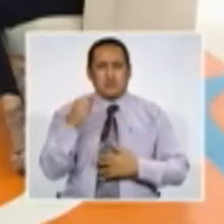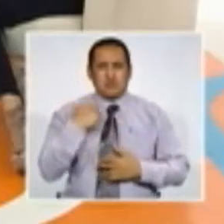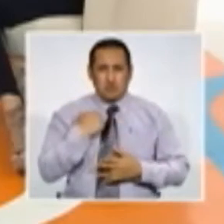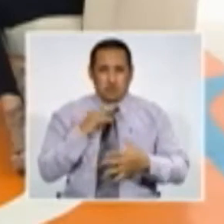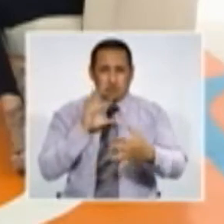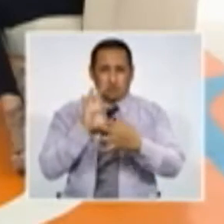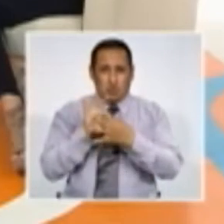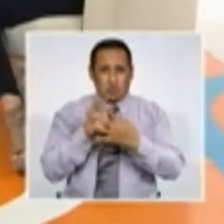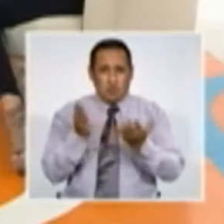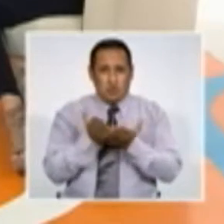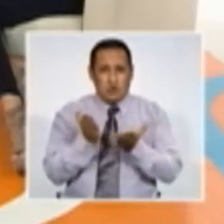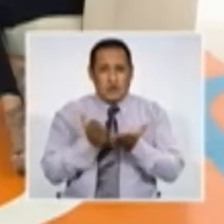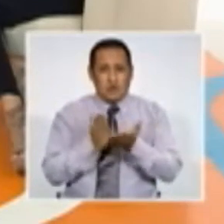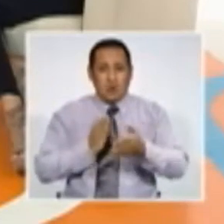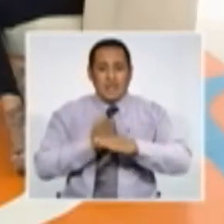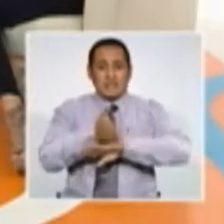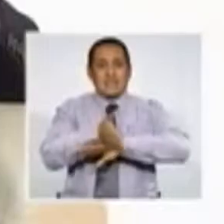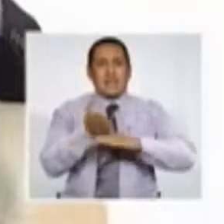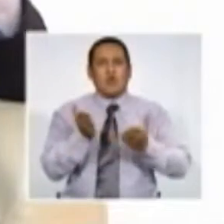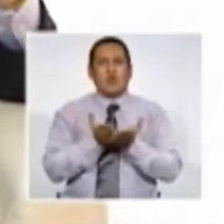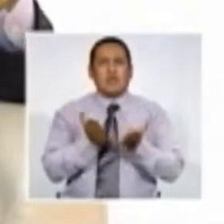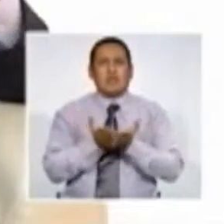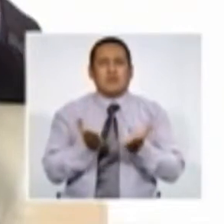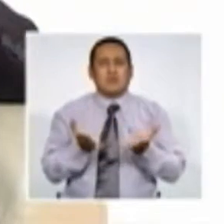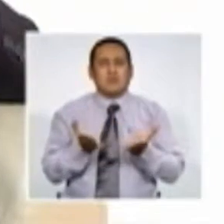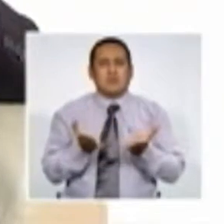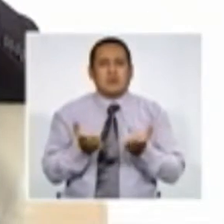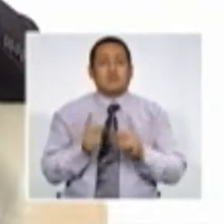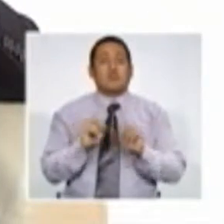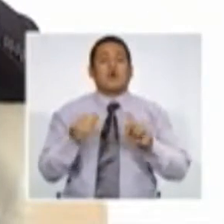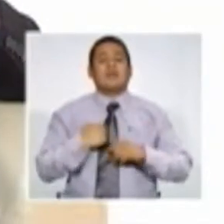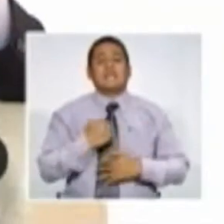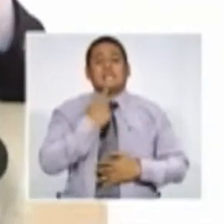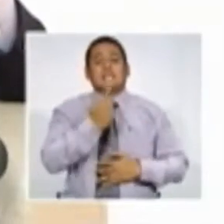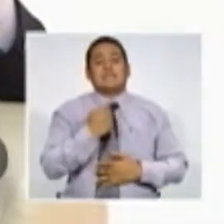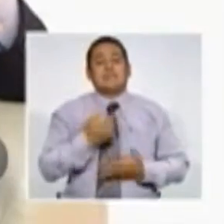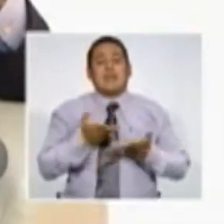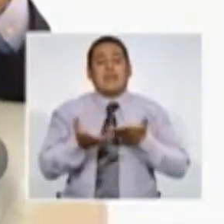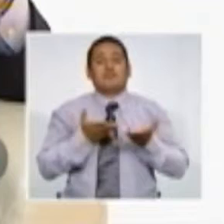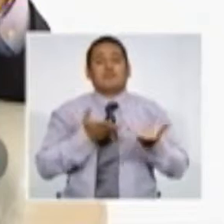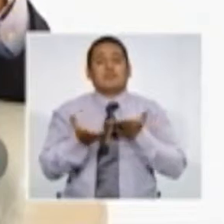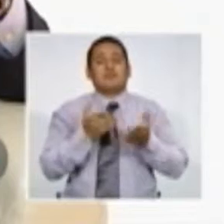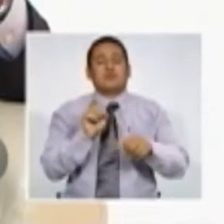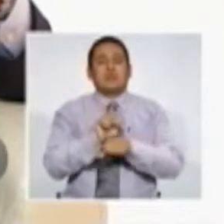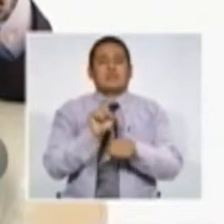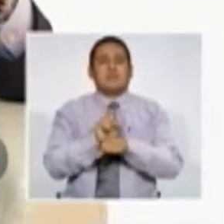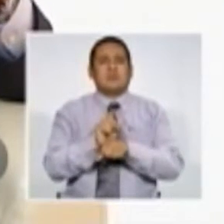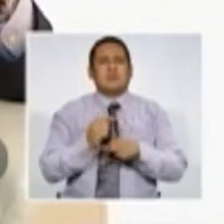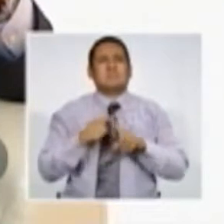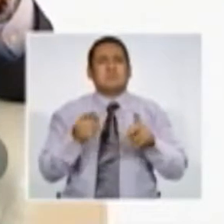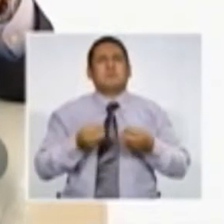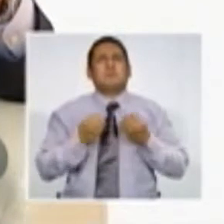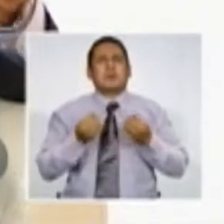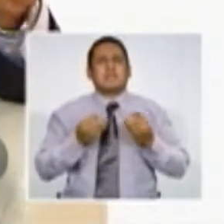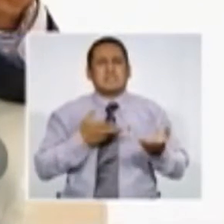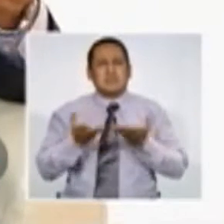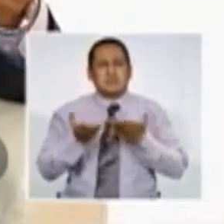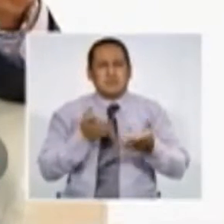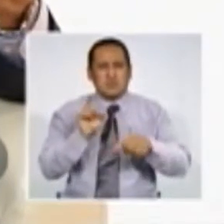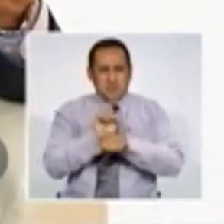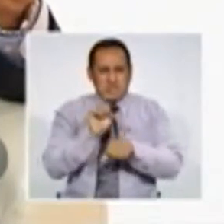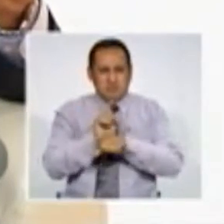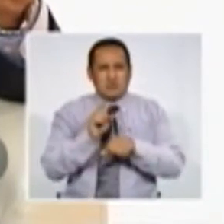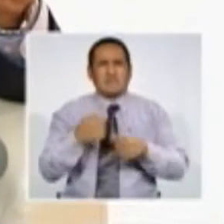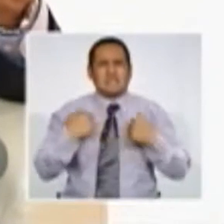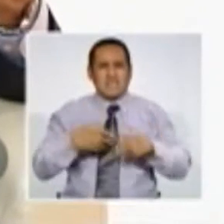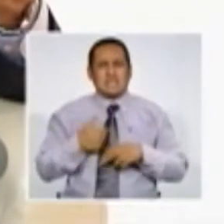$10,000? ¿Me voy a hacer socio del colegio, accionista del colegio? No, te dicen, vas a recibir un servicio educativo. Sí, pero por el